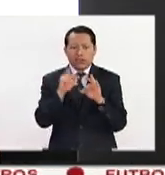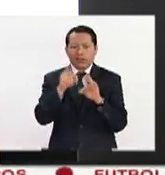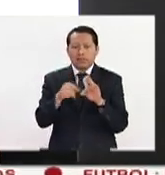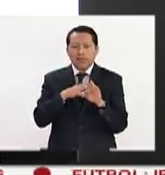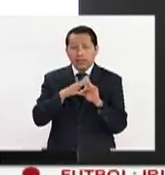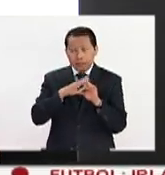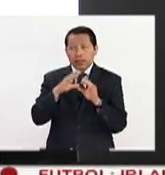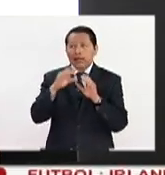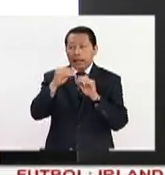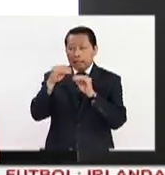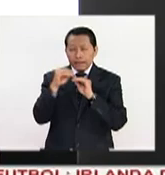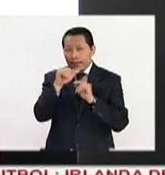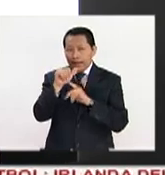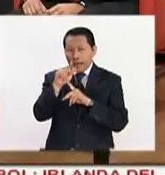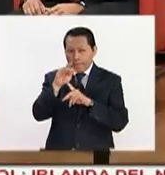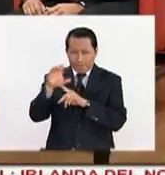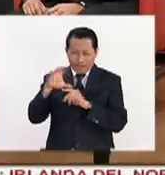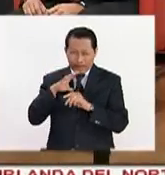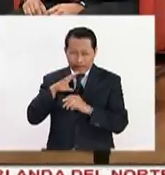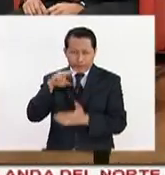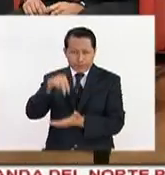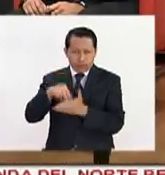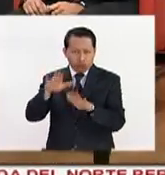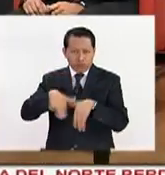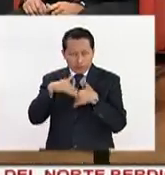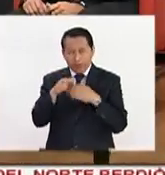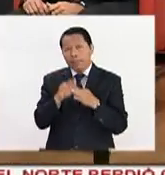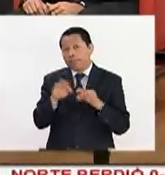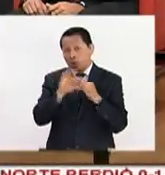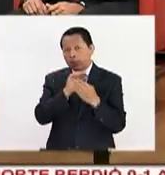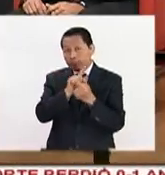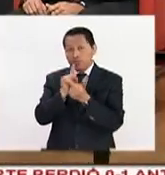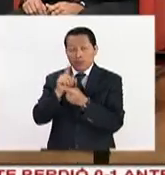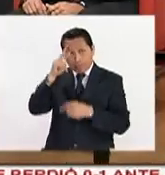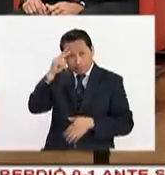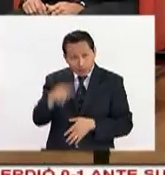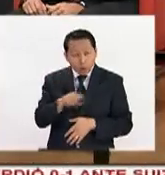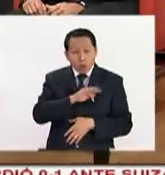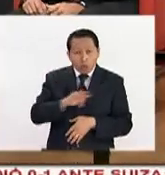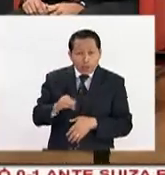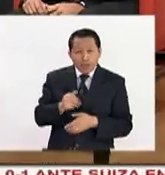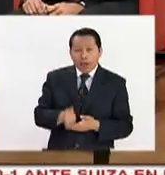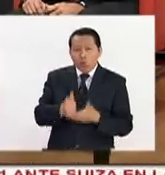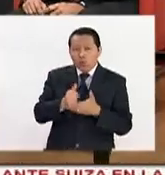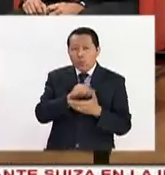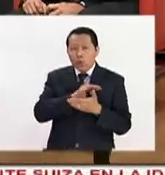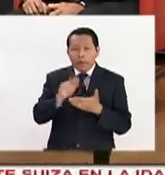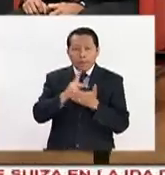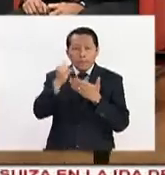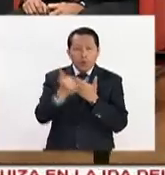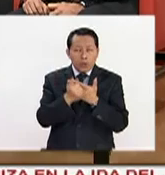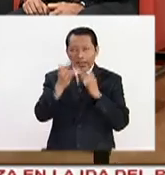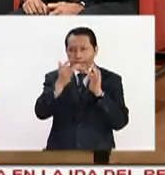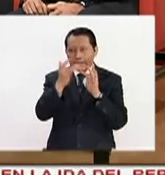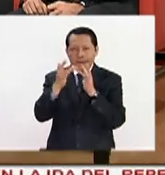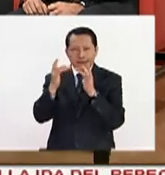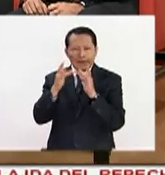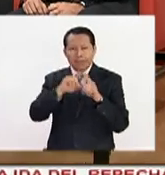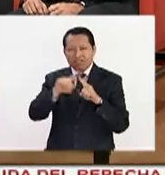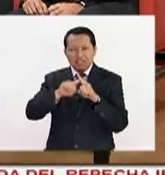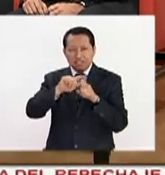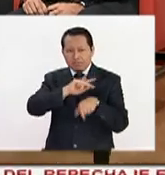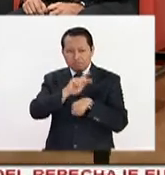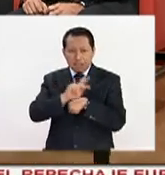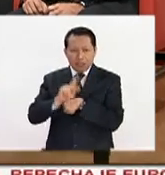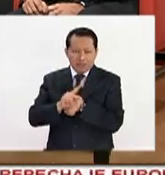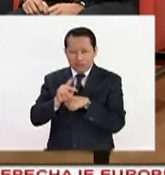de las negociaciones de APEC han habido acercamientos muy importantes, lo que a México le permite continuar con su proyecto de diversificación